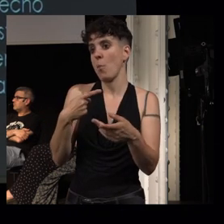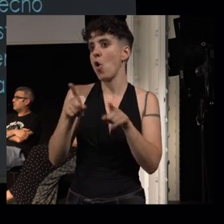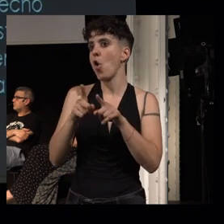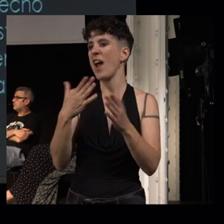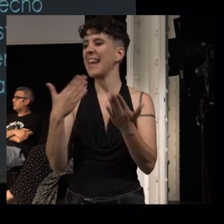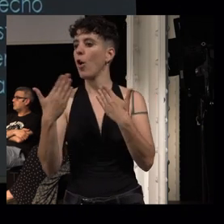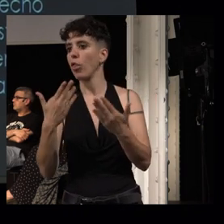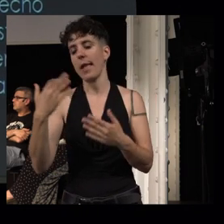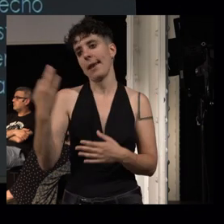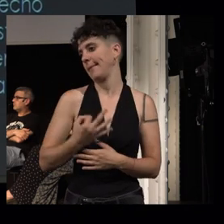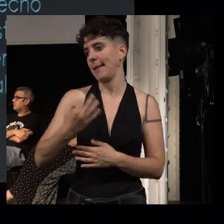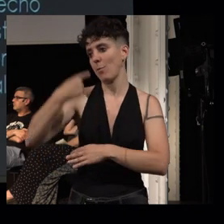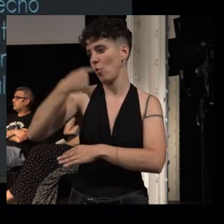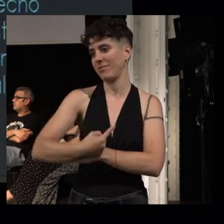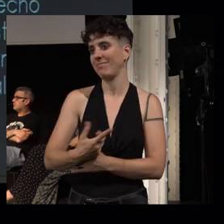Y es ahí a donde